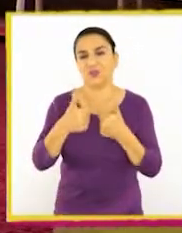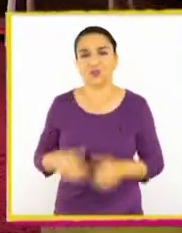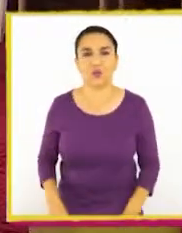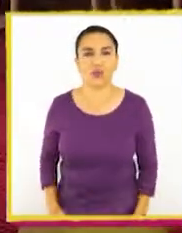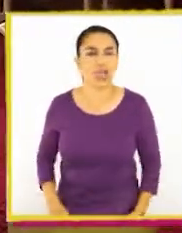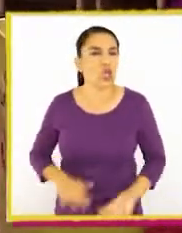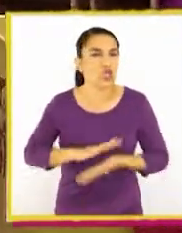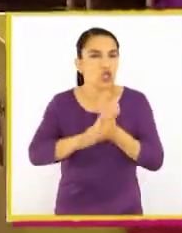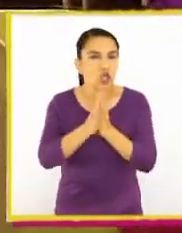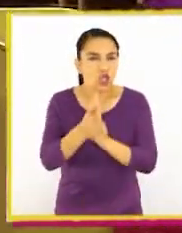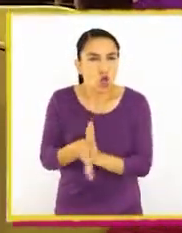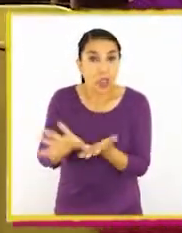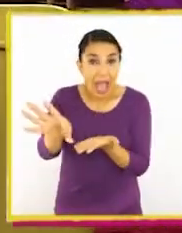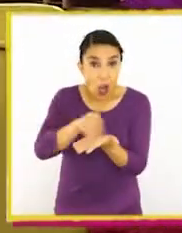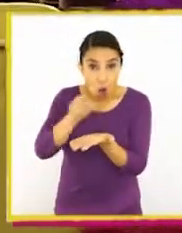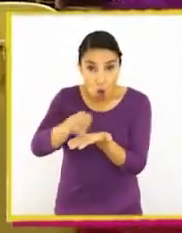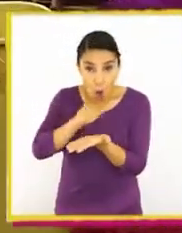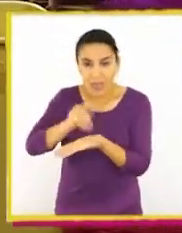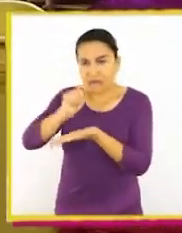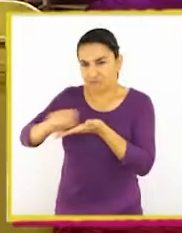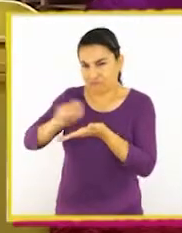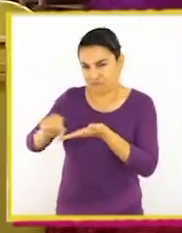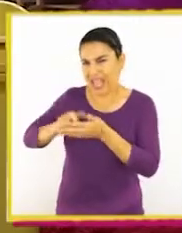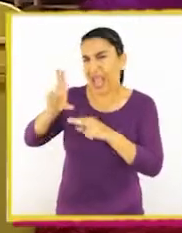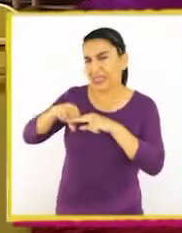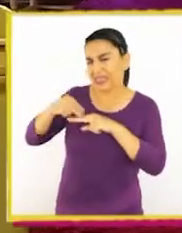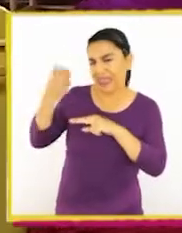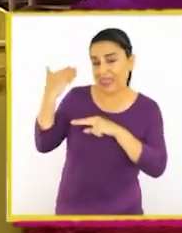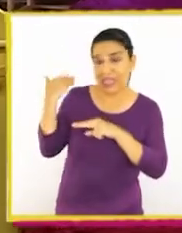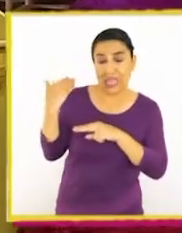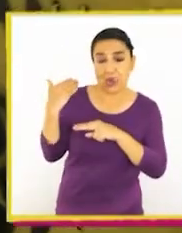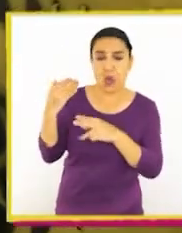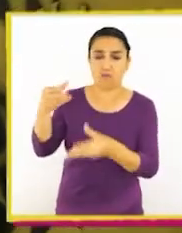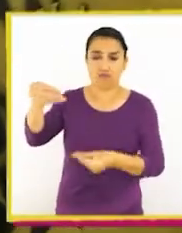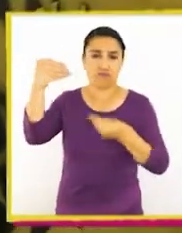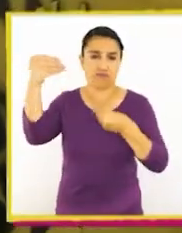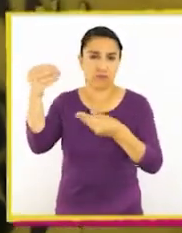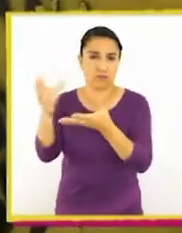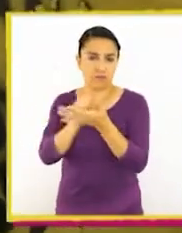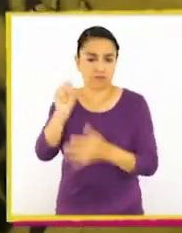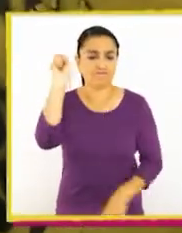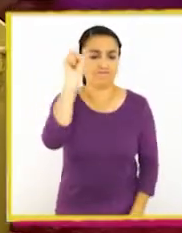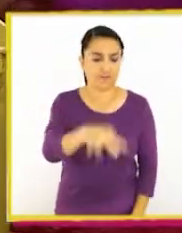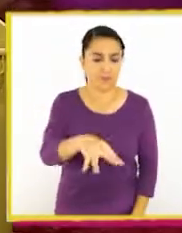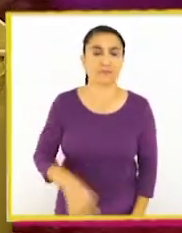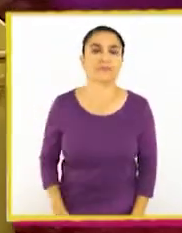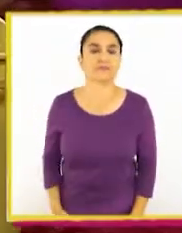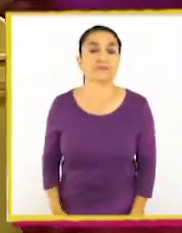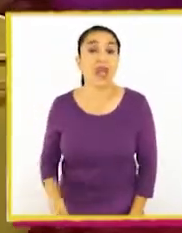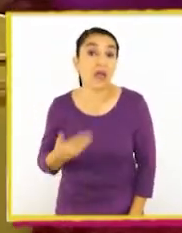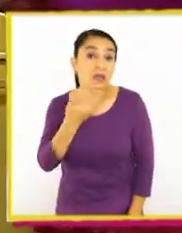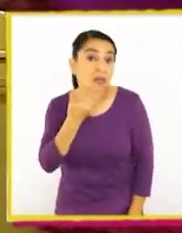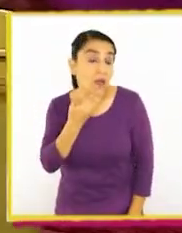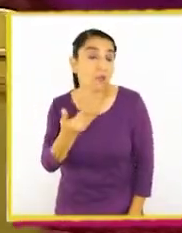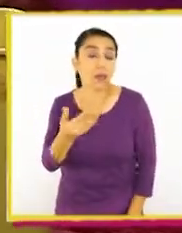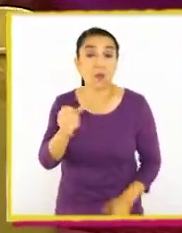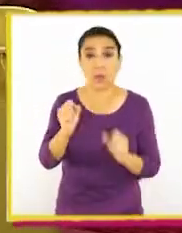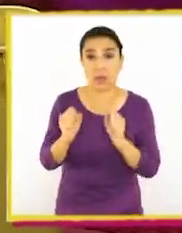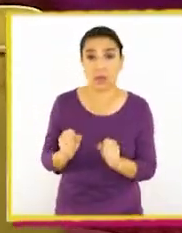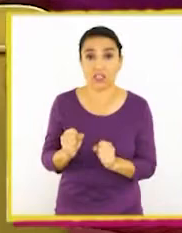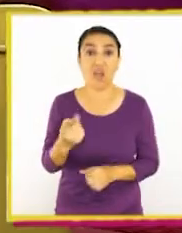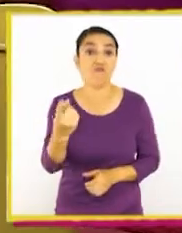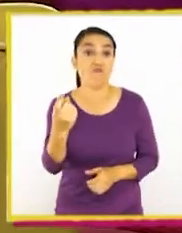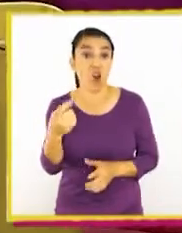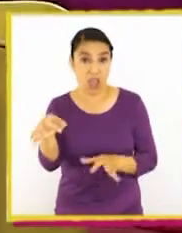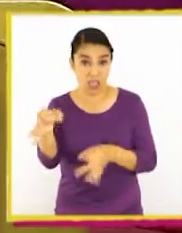¡Súper! Todas las fotocopias que ha realizado de guías antiguas, que botó a la basura. También podrían ser